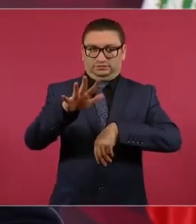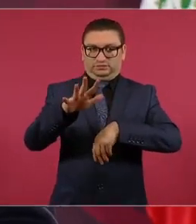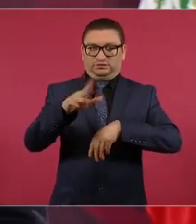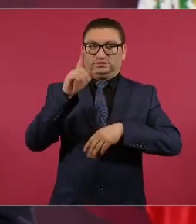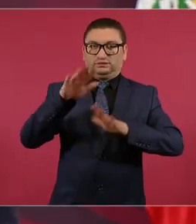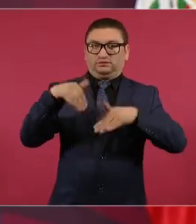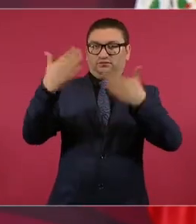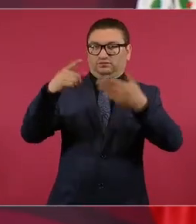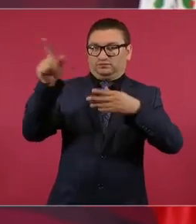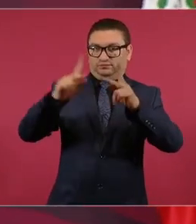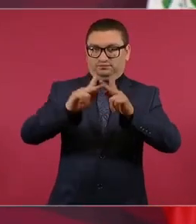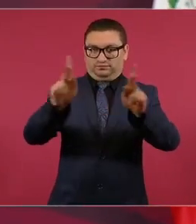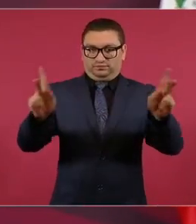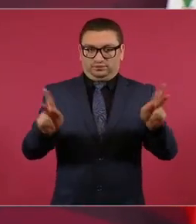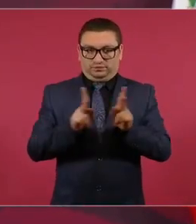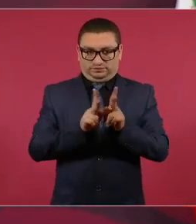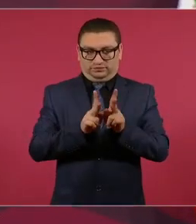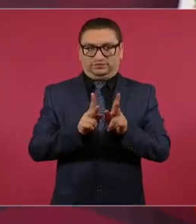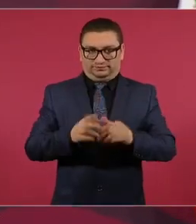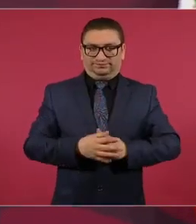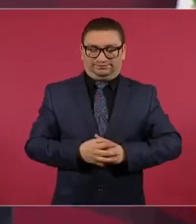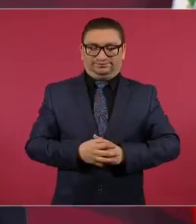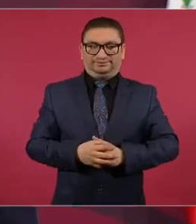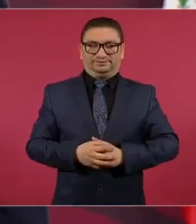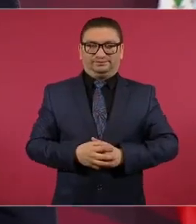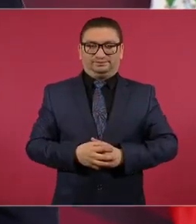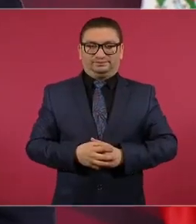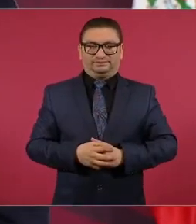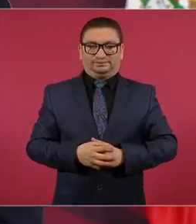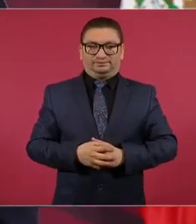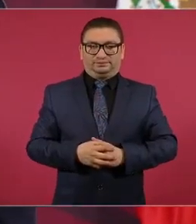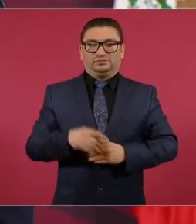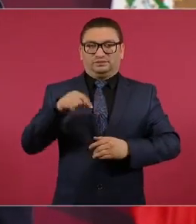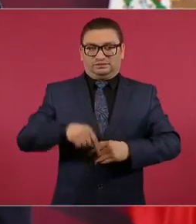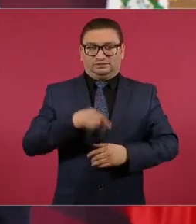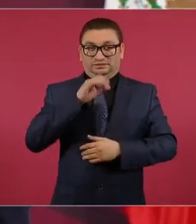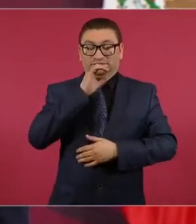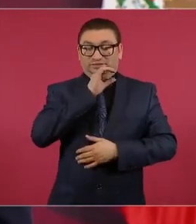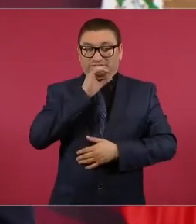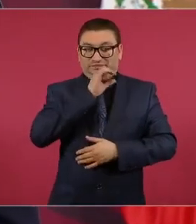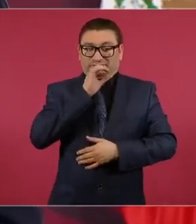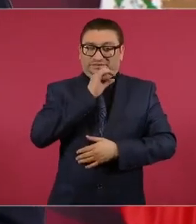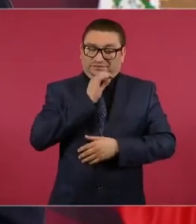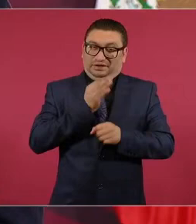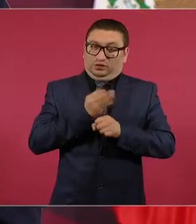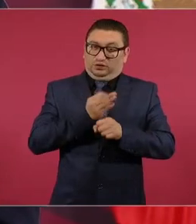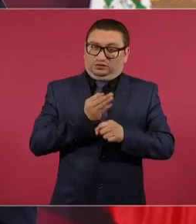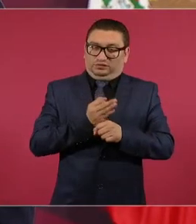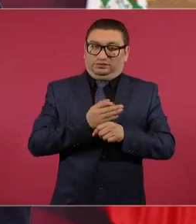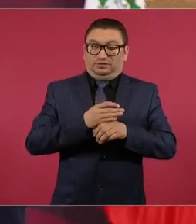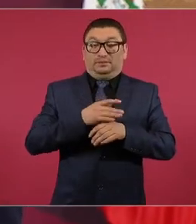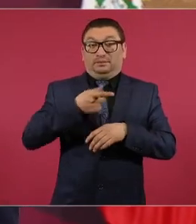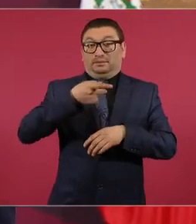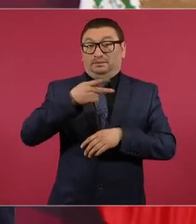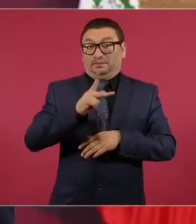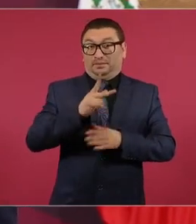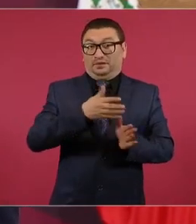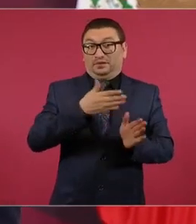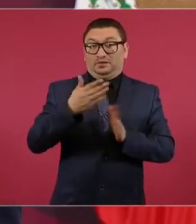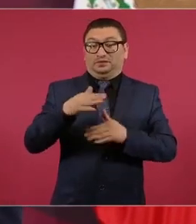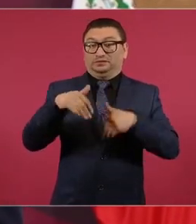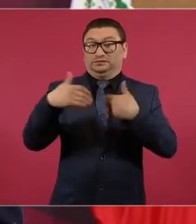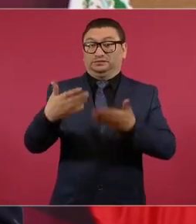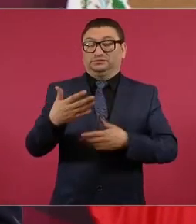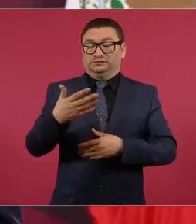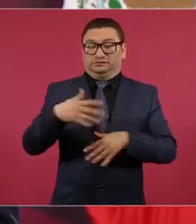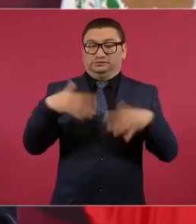patio O sea que aquí estamos calentitos pero al rato vamos a estar allá